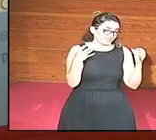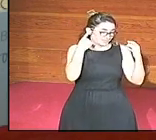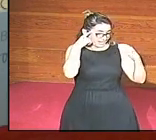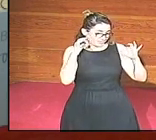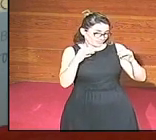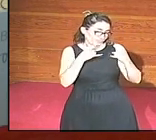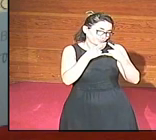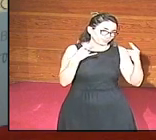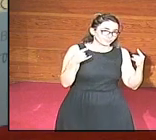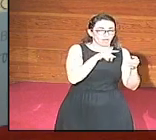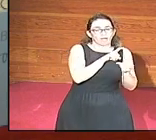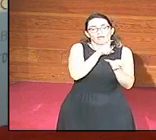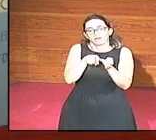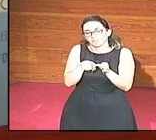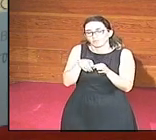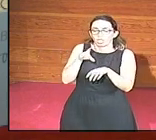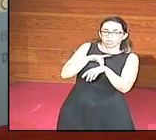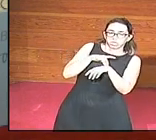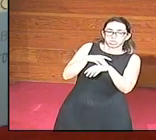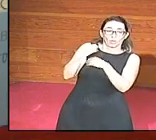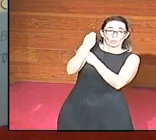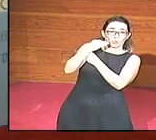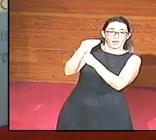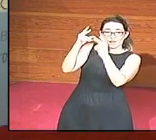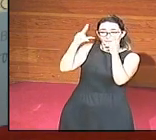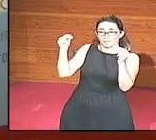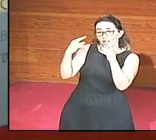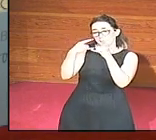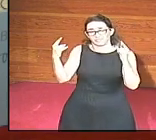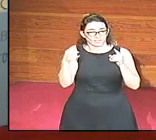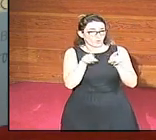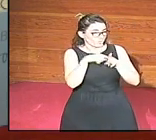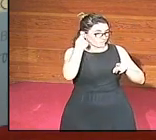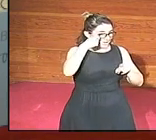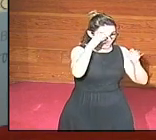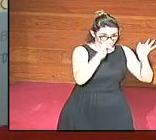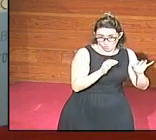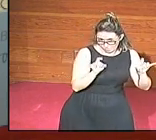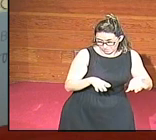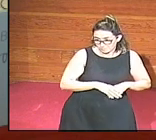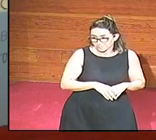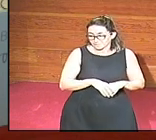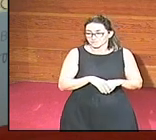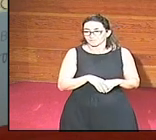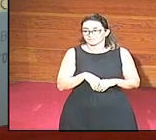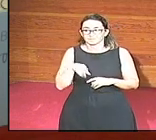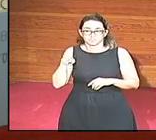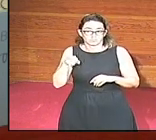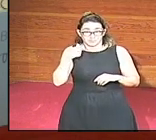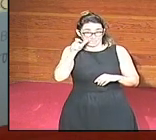conoce a la enfermera y lo hemos visto en un montón de películas. Y él acaba básicamente saliendo de